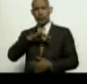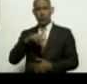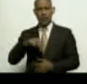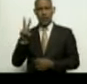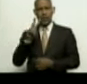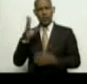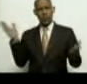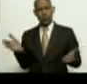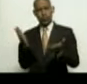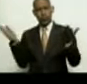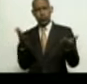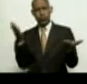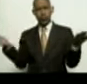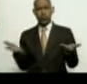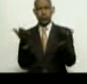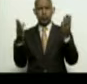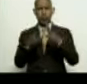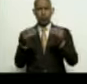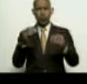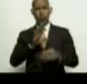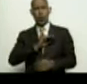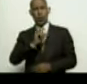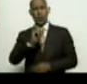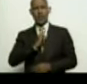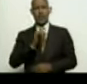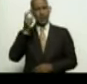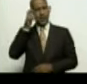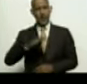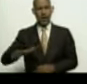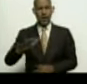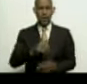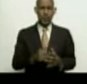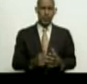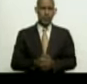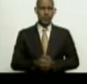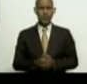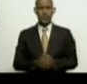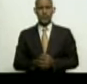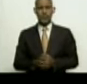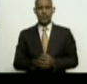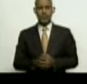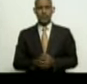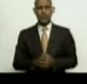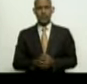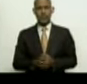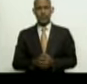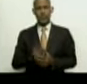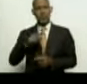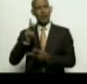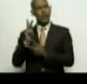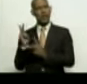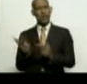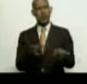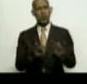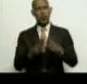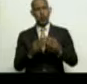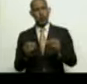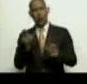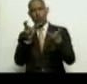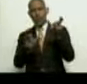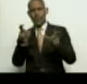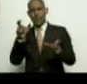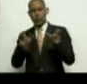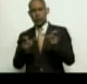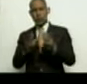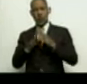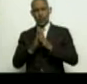Difuminar las identidades de nuestros pueblos y ejercer una hegemonía completa. Así es, la invitación es para que visiten la Casa de